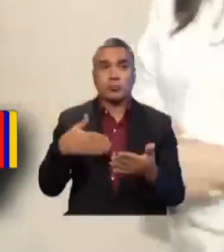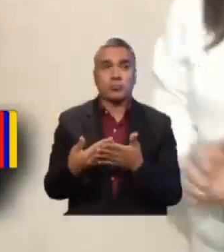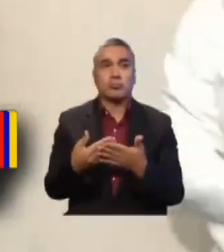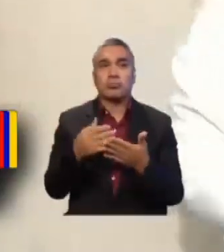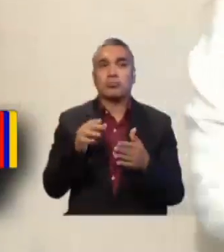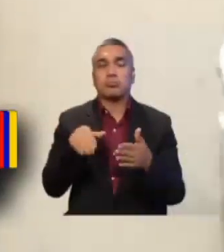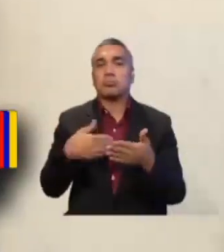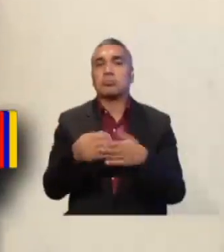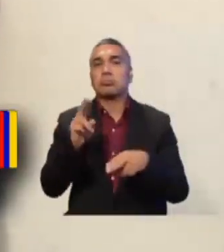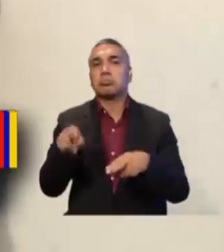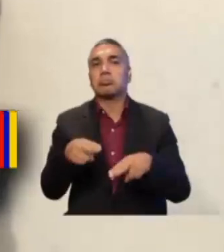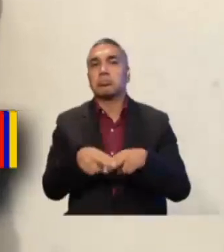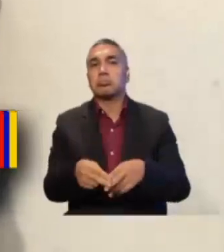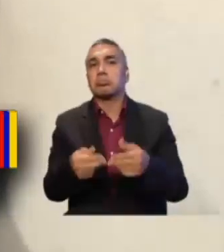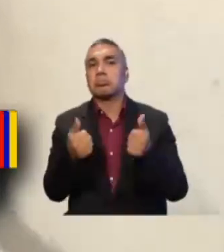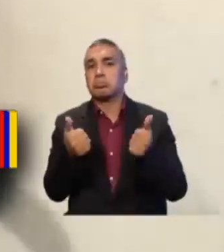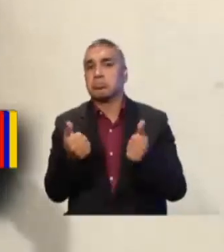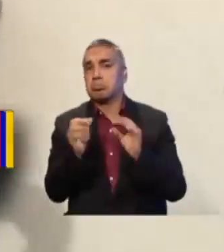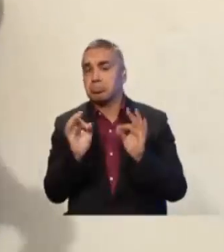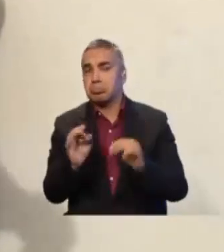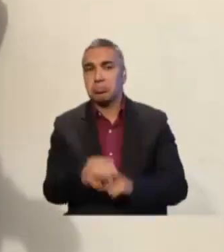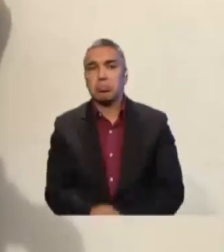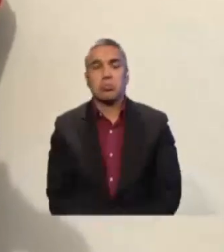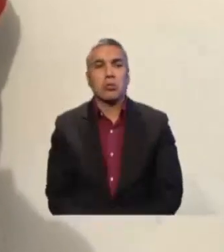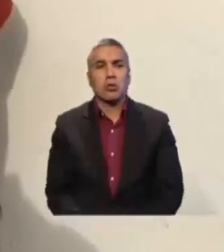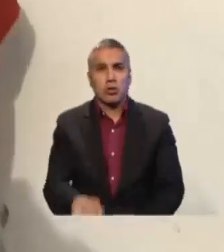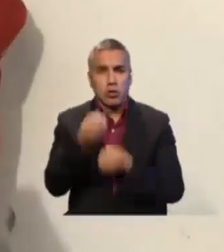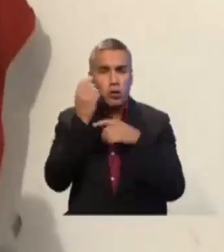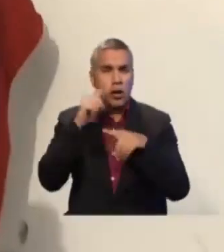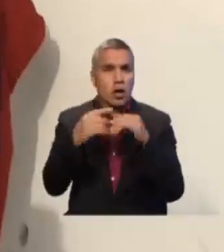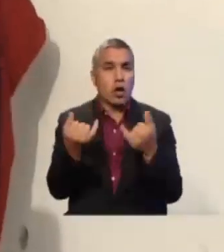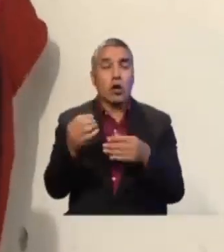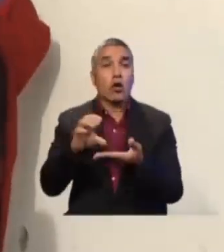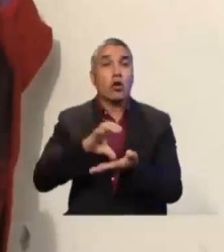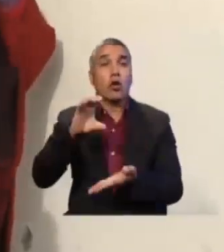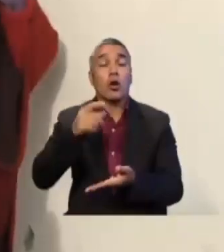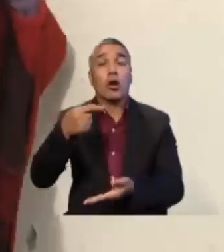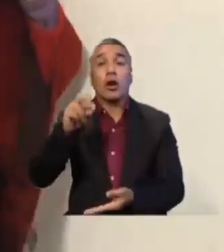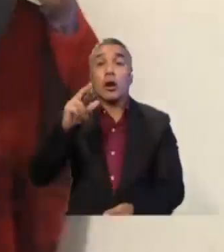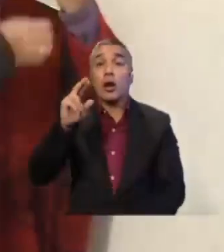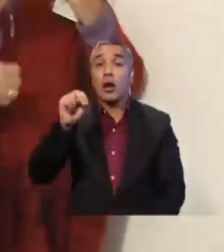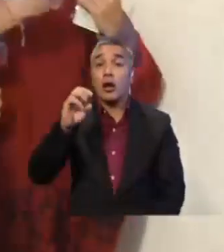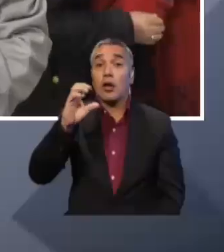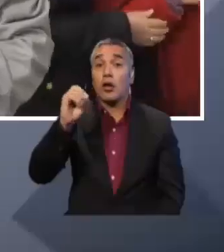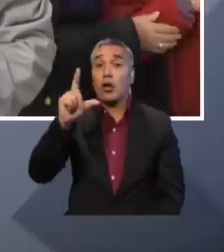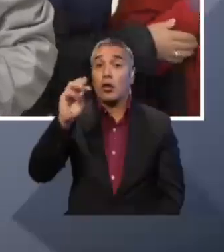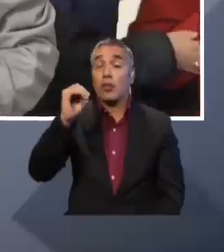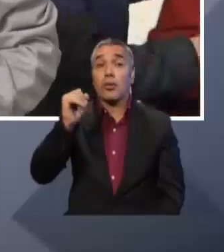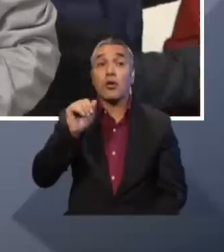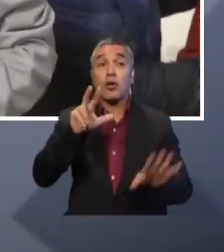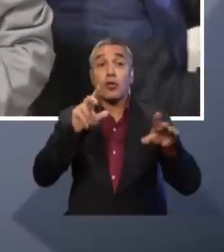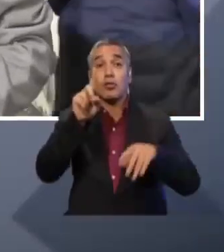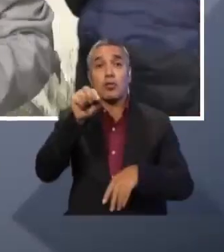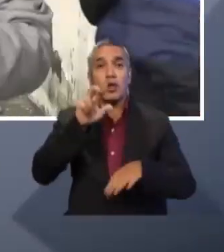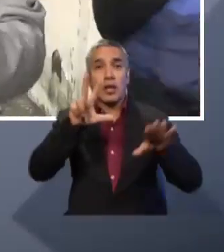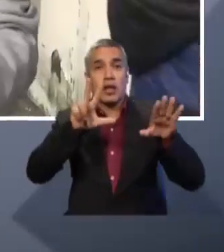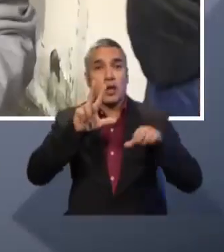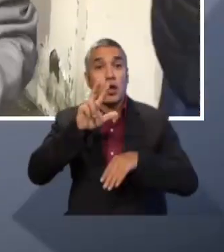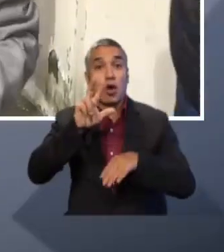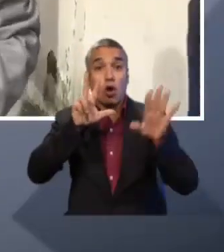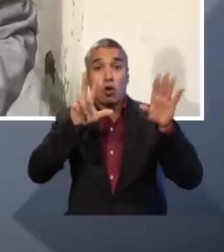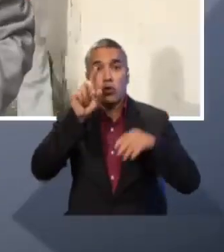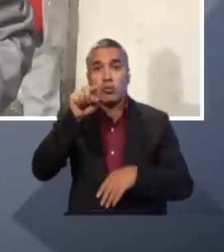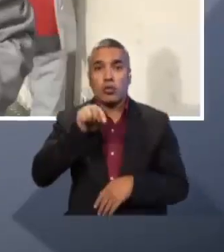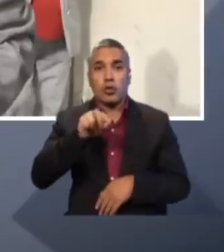se desarrolla con absoluta normalidad. Es el reporte que tenemos desde el Colegio Gran Colombia cuando son las 8 de la mañana con 3 minutos. Más adelante,